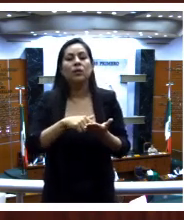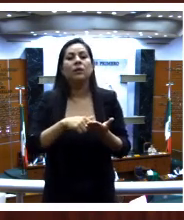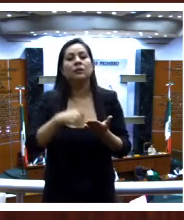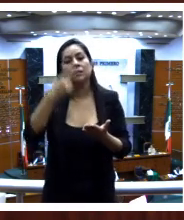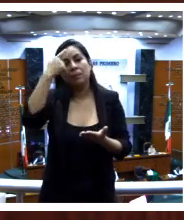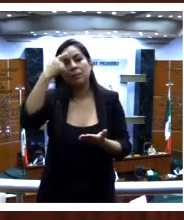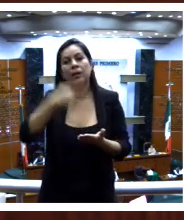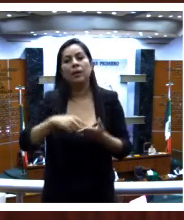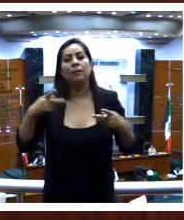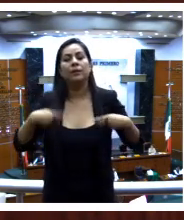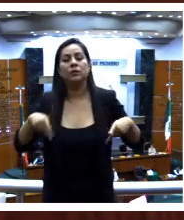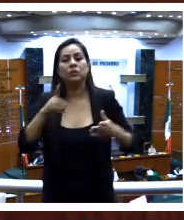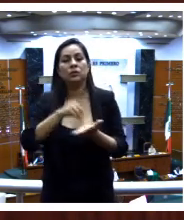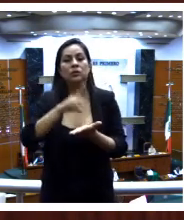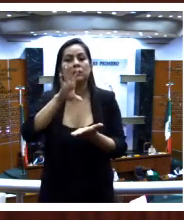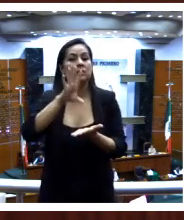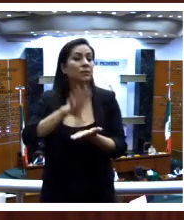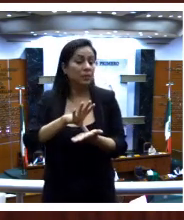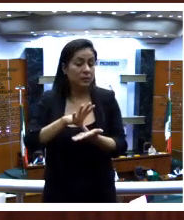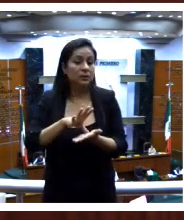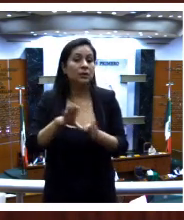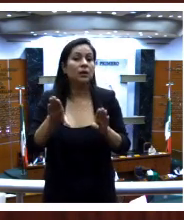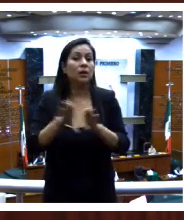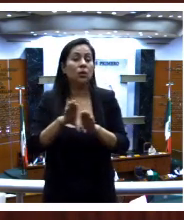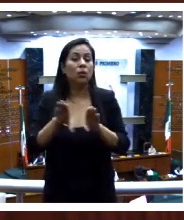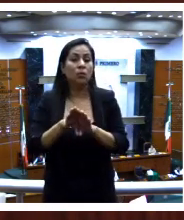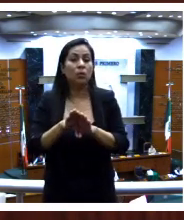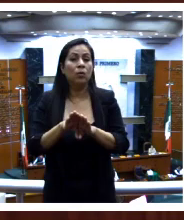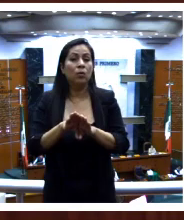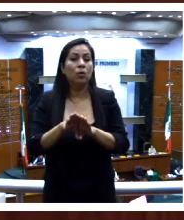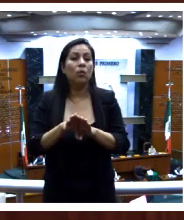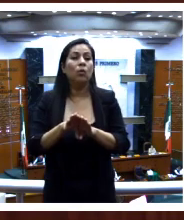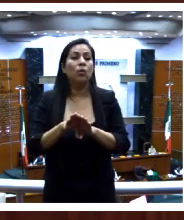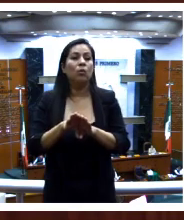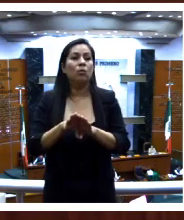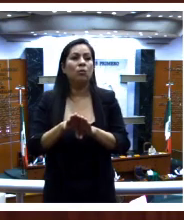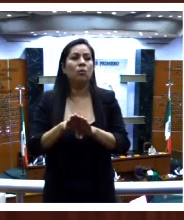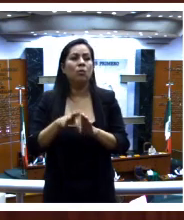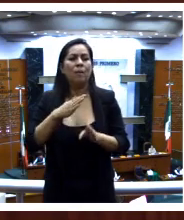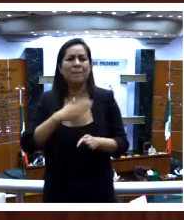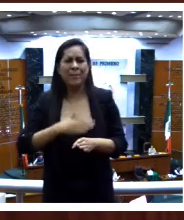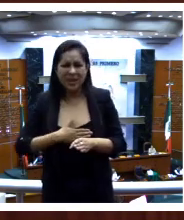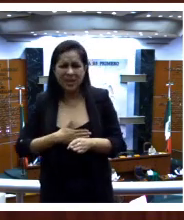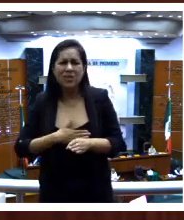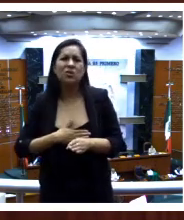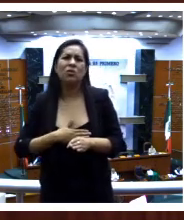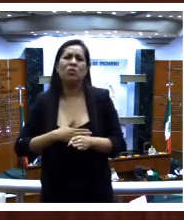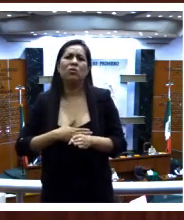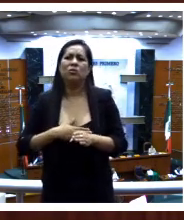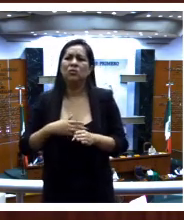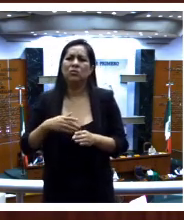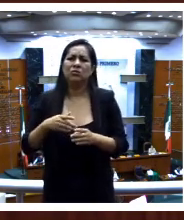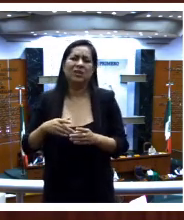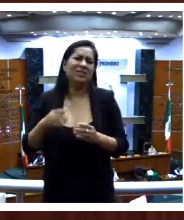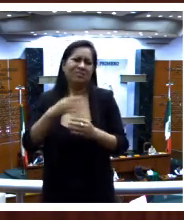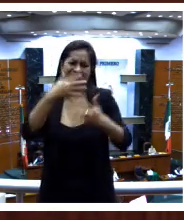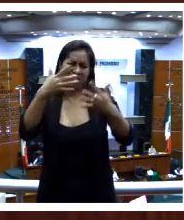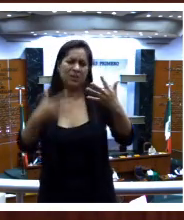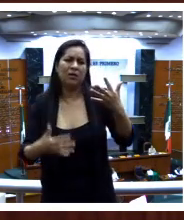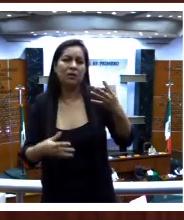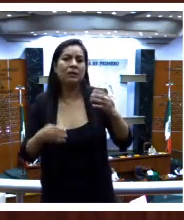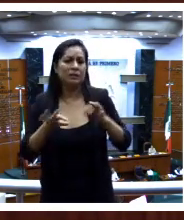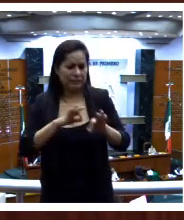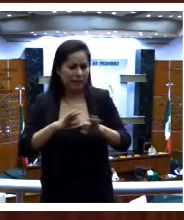personas con discapacidad, como lo son módulos sanitarios, etcétera. O sea, sí se ha